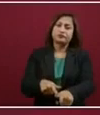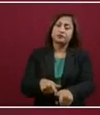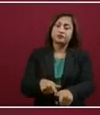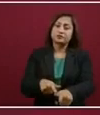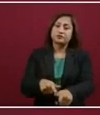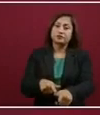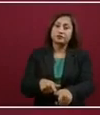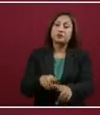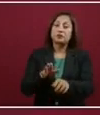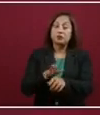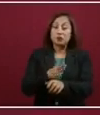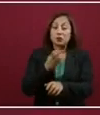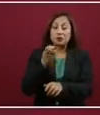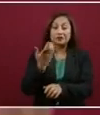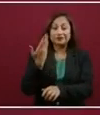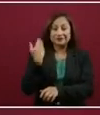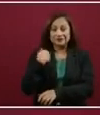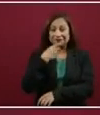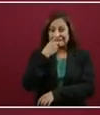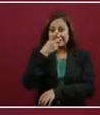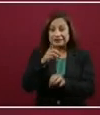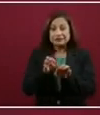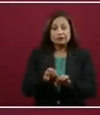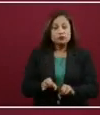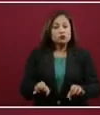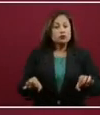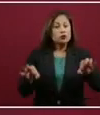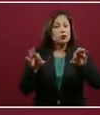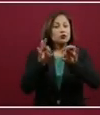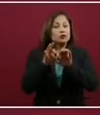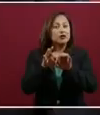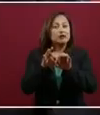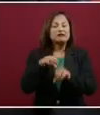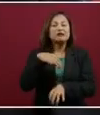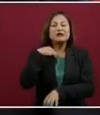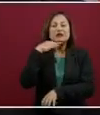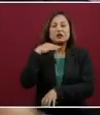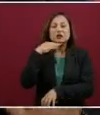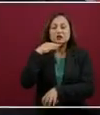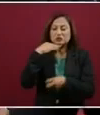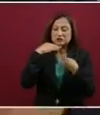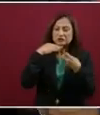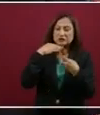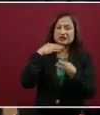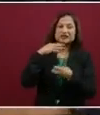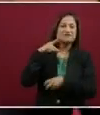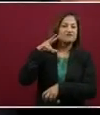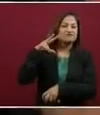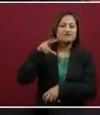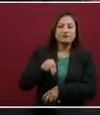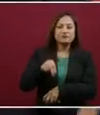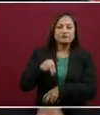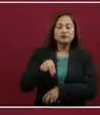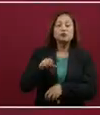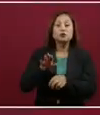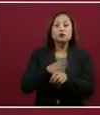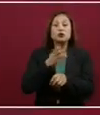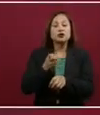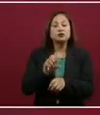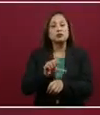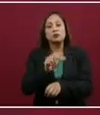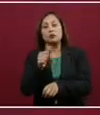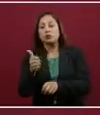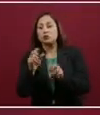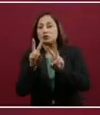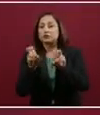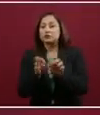volvemos a lo mismo, de no permitir la corrupción, y de ahí la importancia de la austeridad,